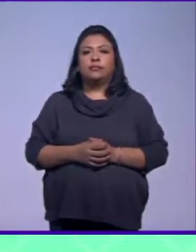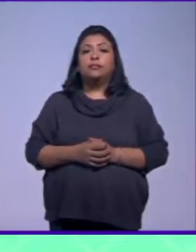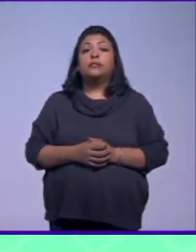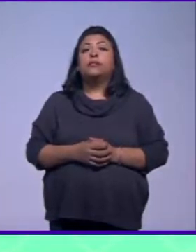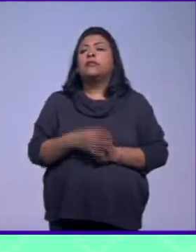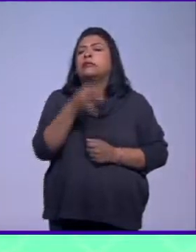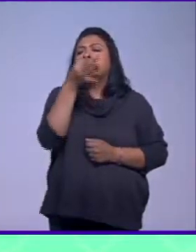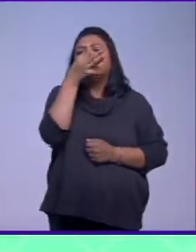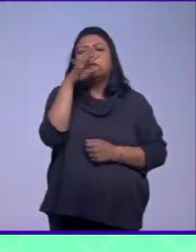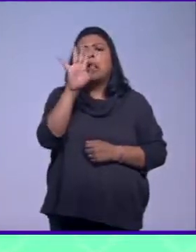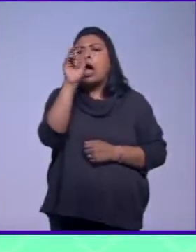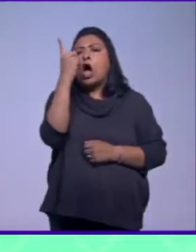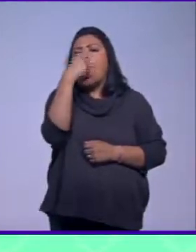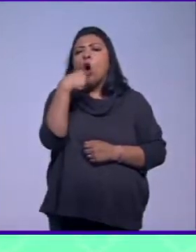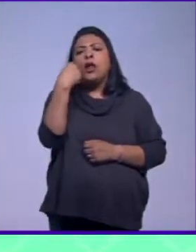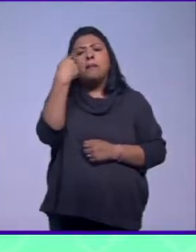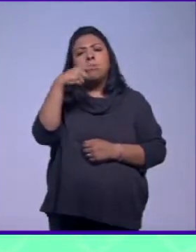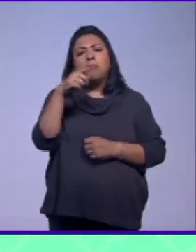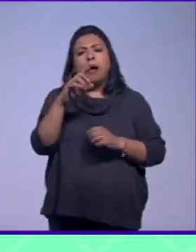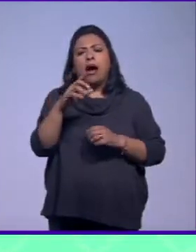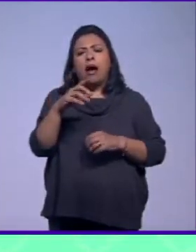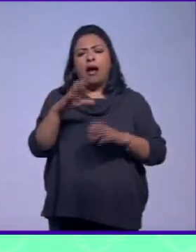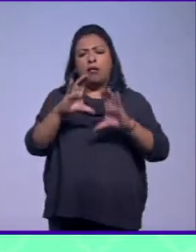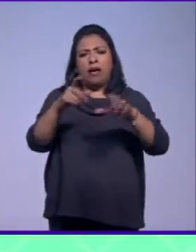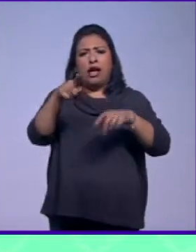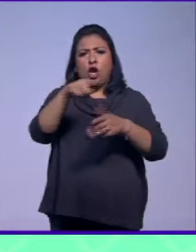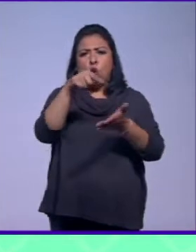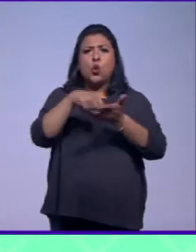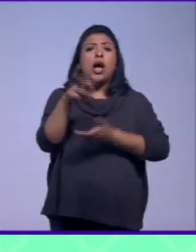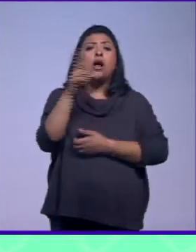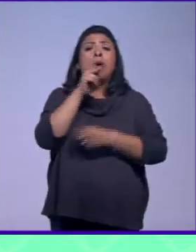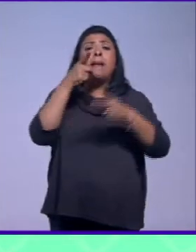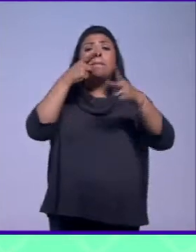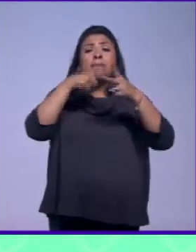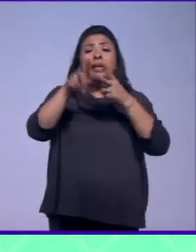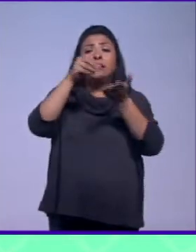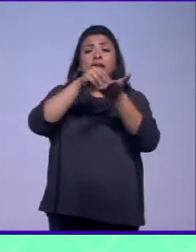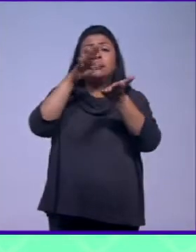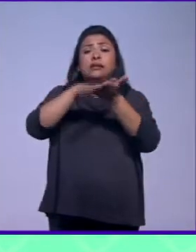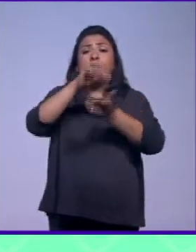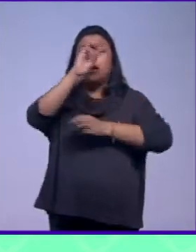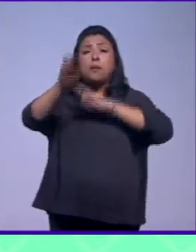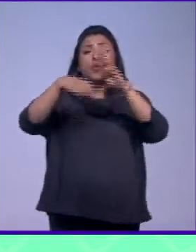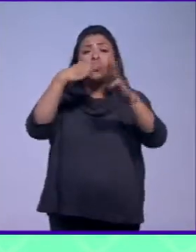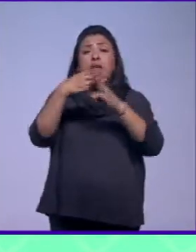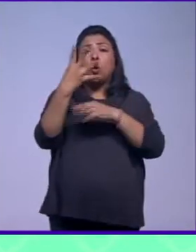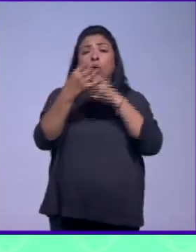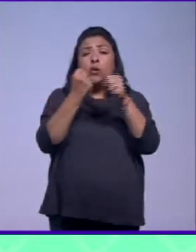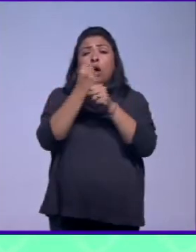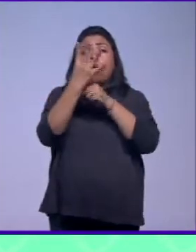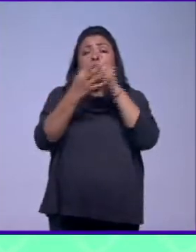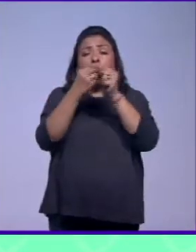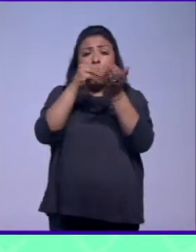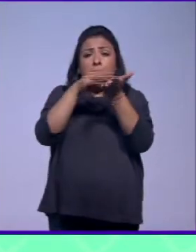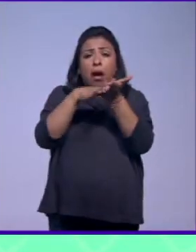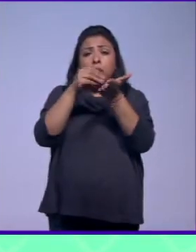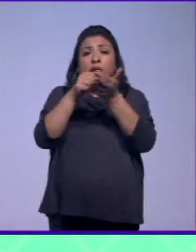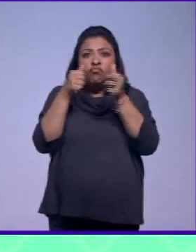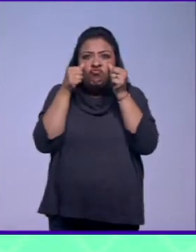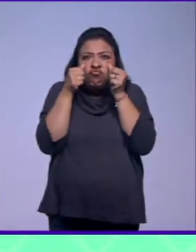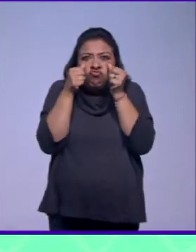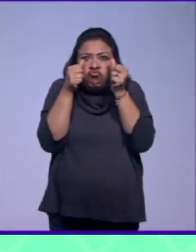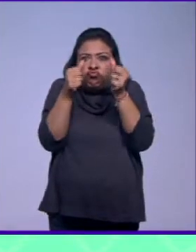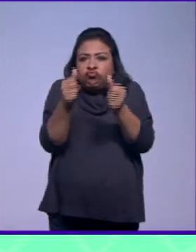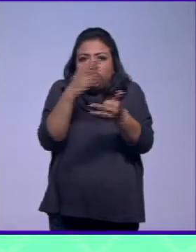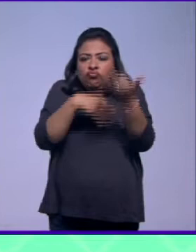faltan unas horas para que el balón rueda en territorio ruso y de inicio la cita mundialista que cada cuatro años cautiva la atención de